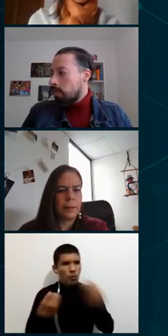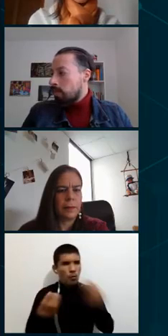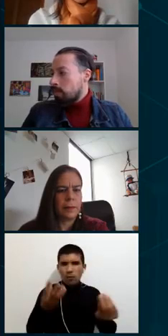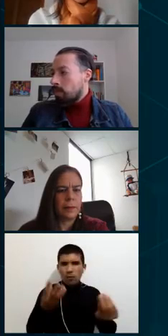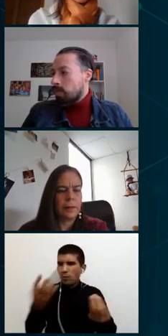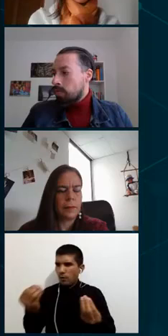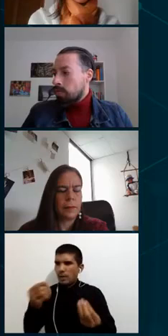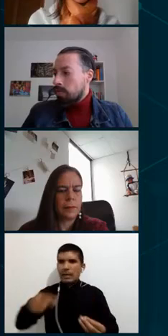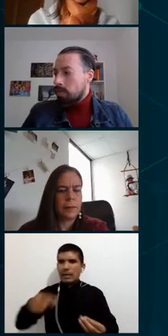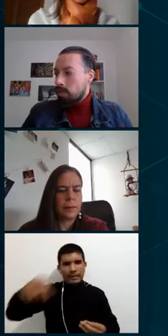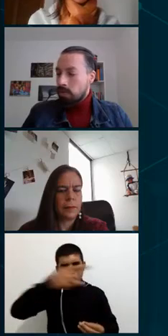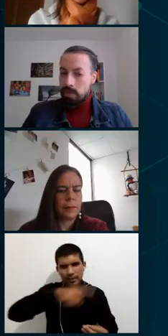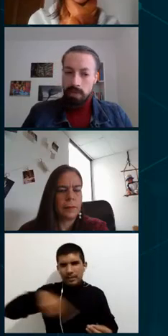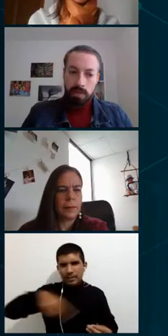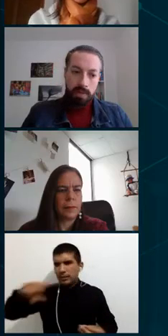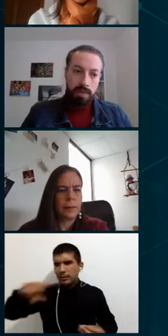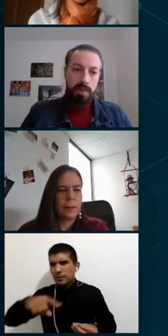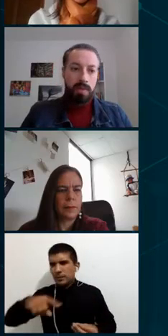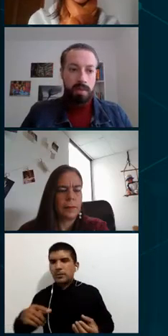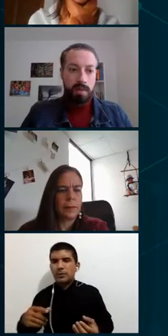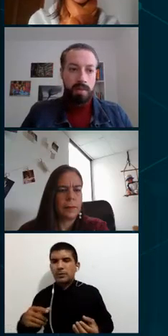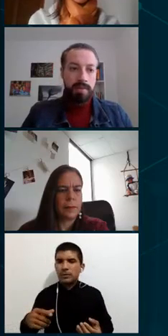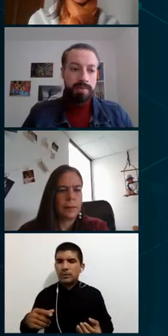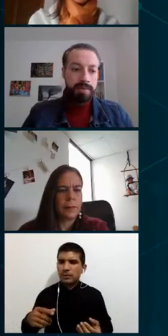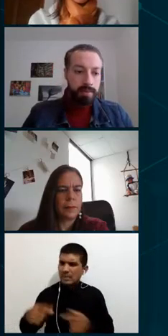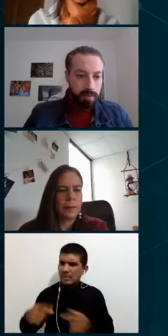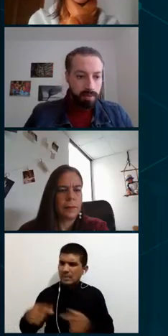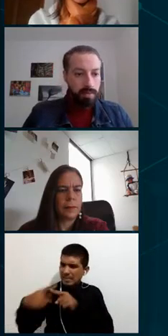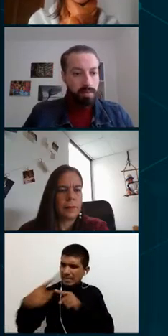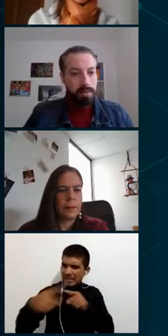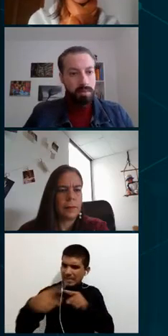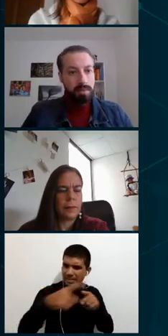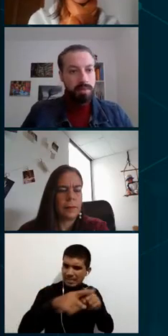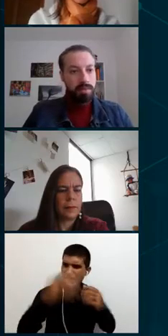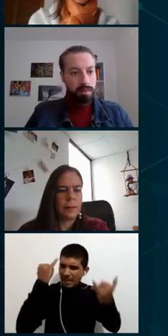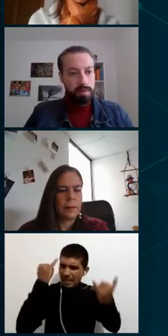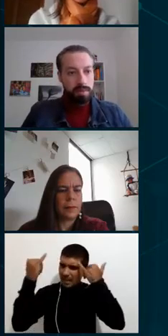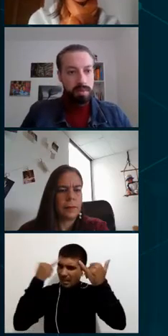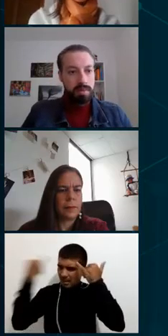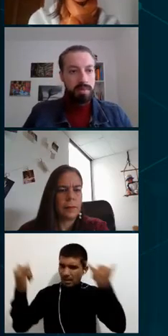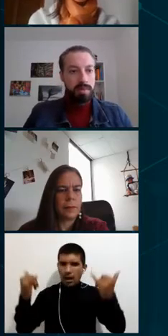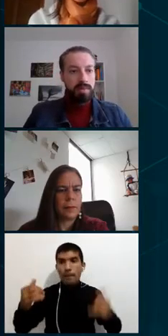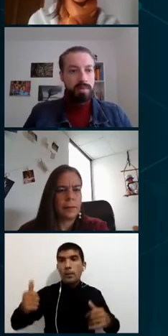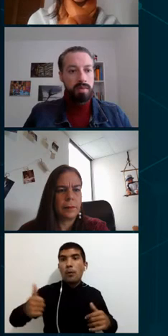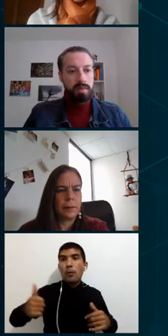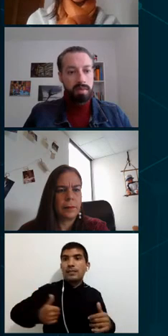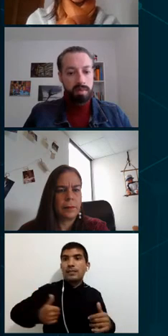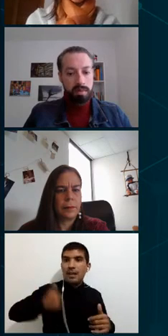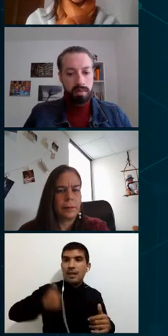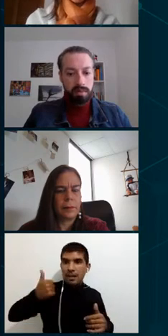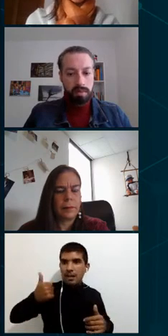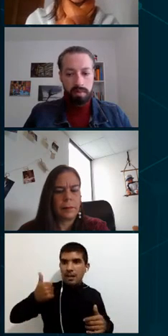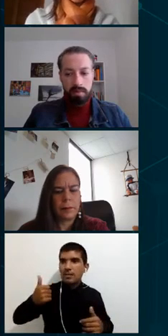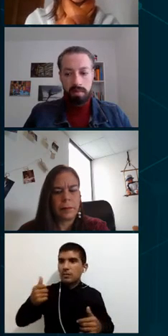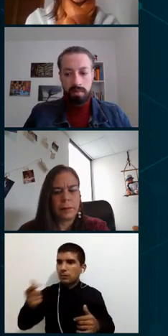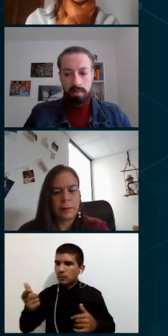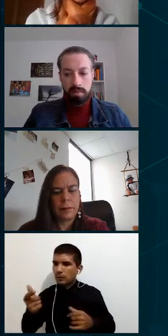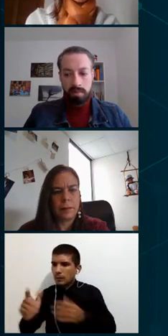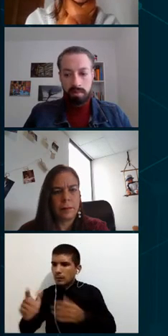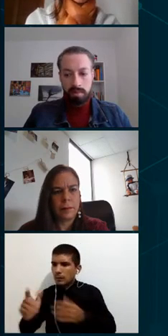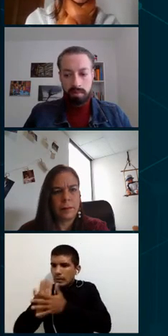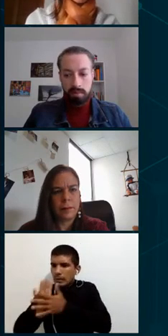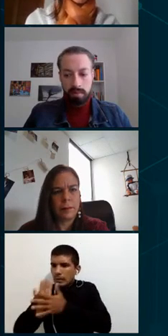etapa de idear porque salían múltiples cosas y siempre era de forma natural como surgían porque tenemos